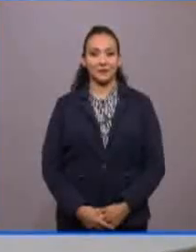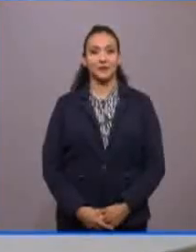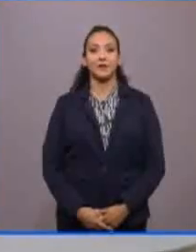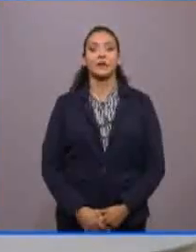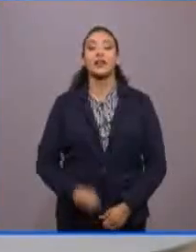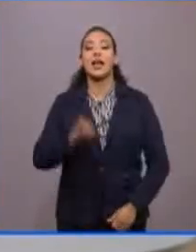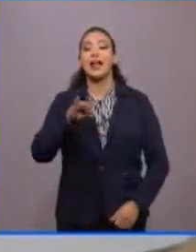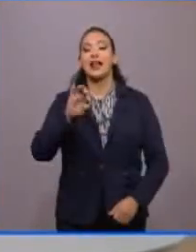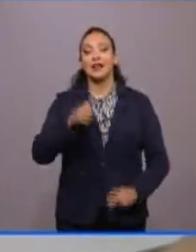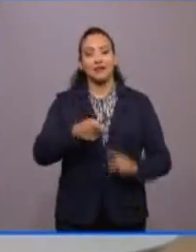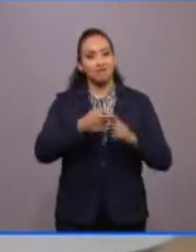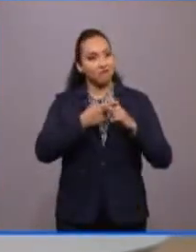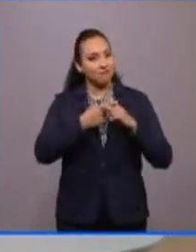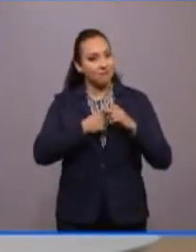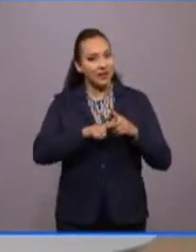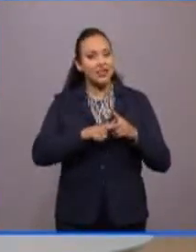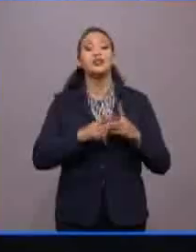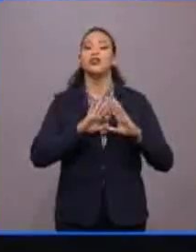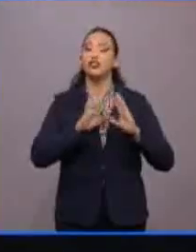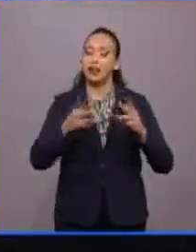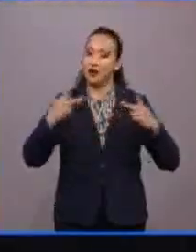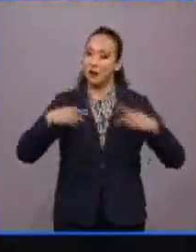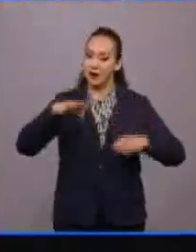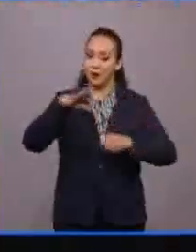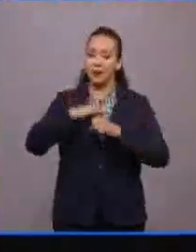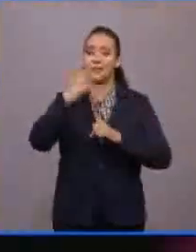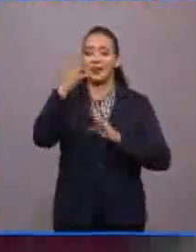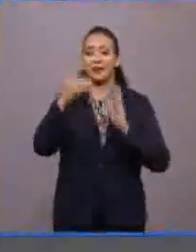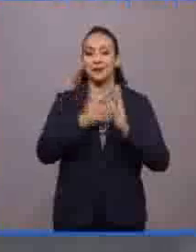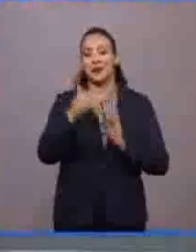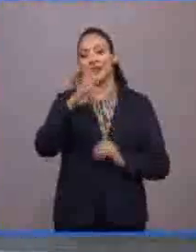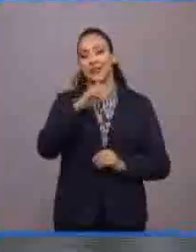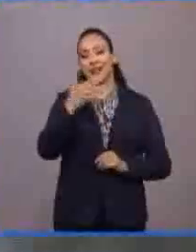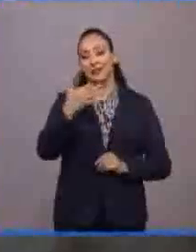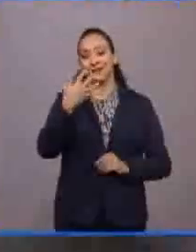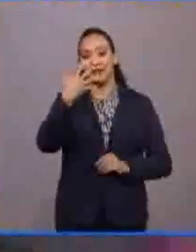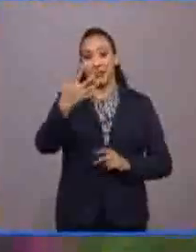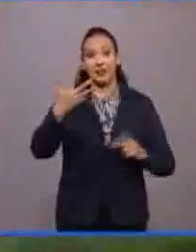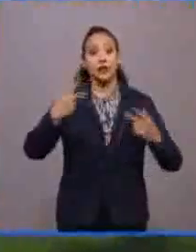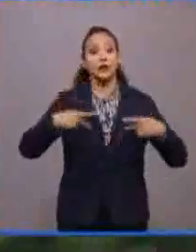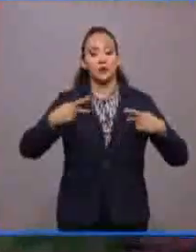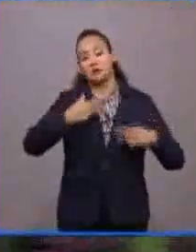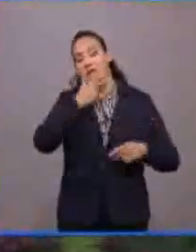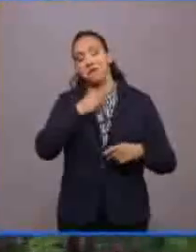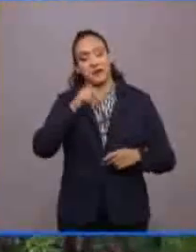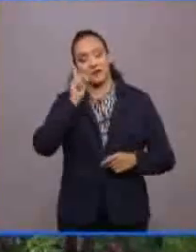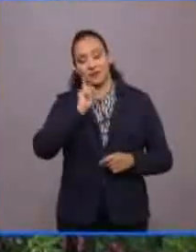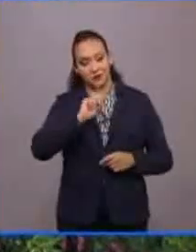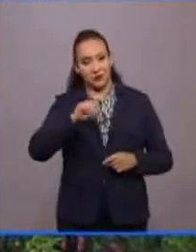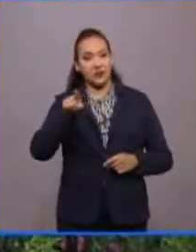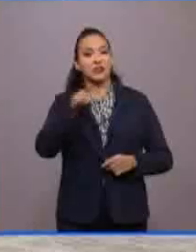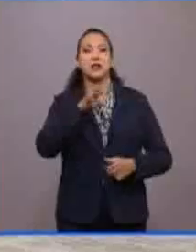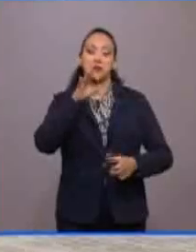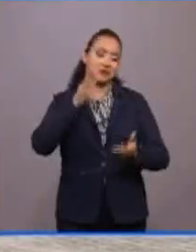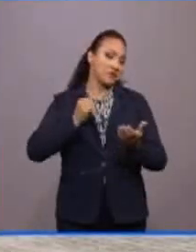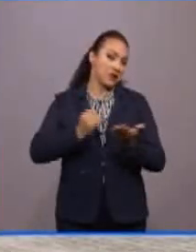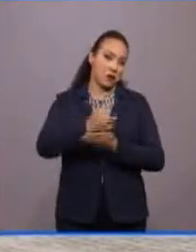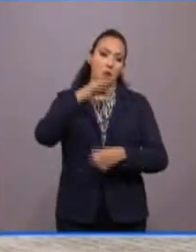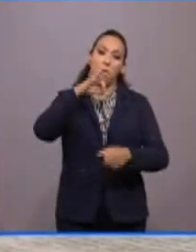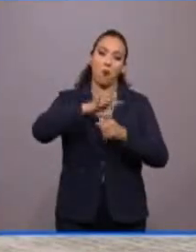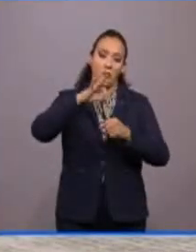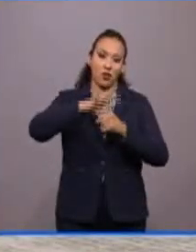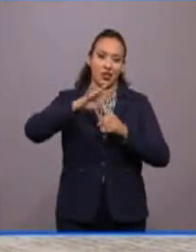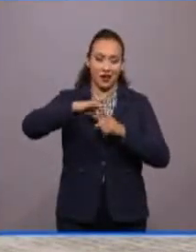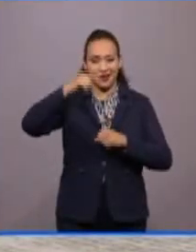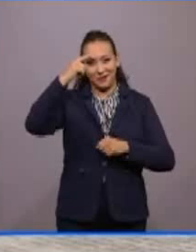Y el INE comenzó a recabar el voto anticipado de 5.555 ciudadanas y ciudadanos que decidieron participar en la